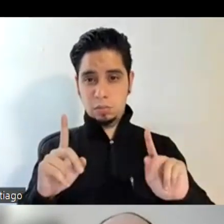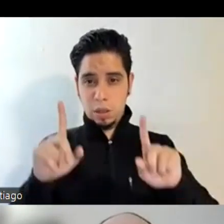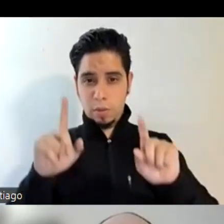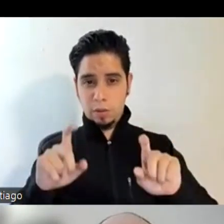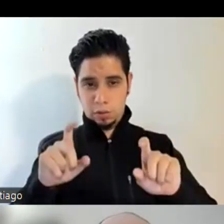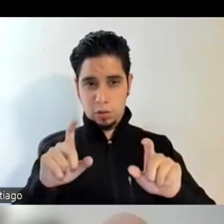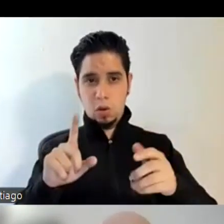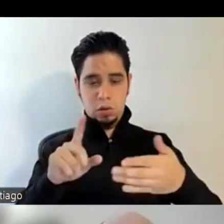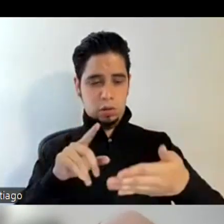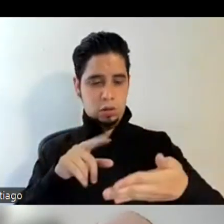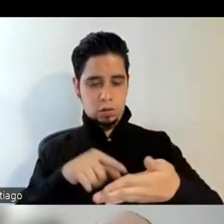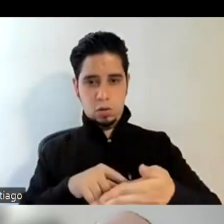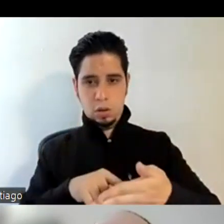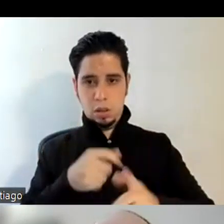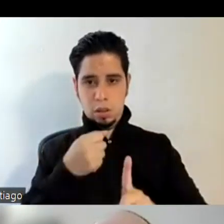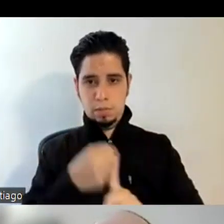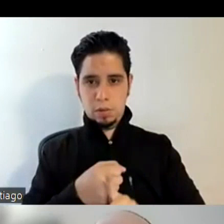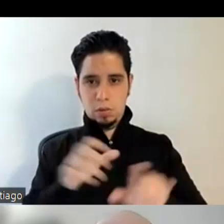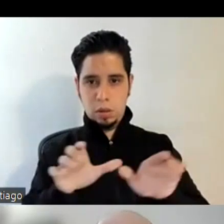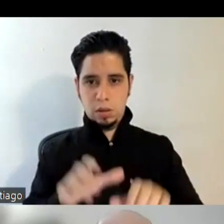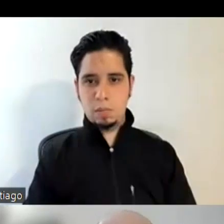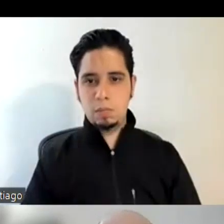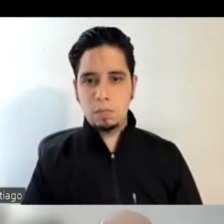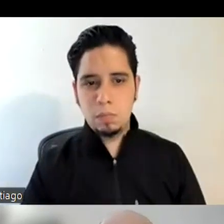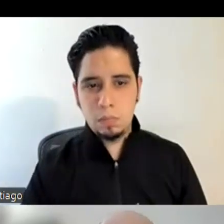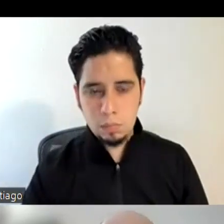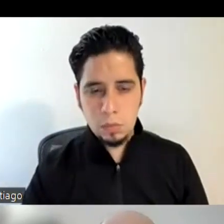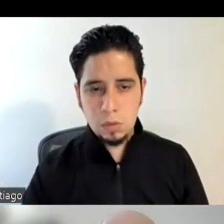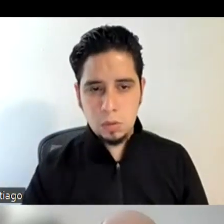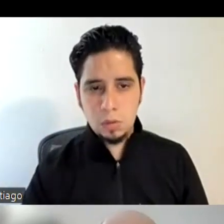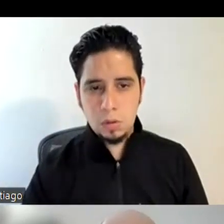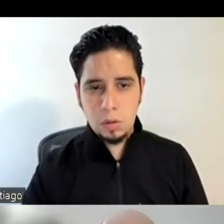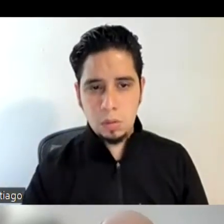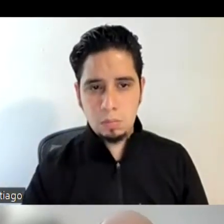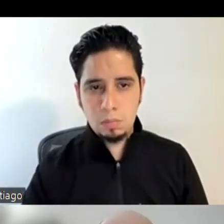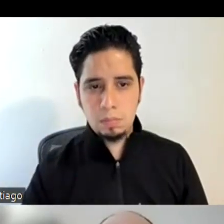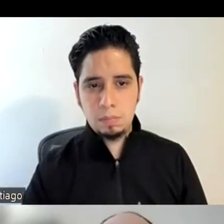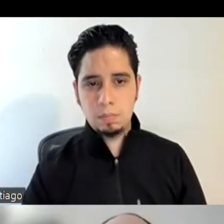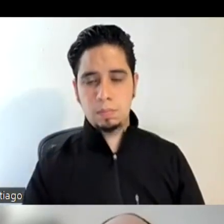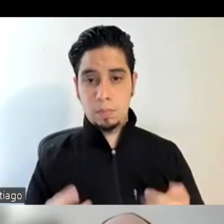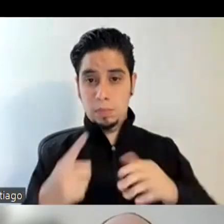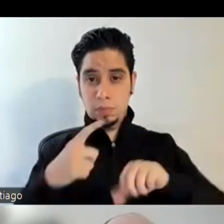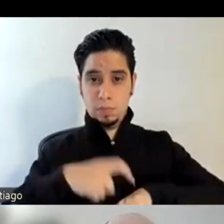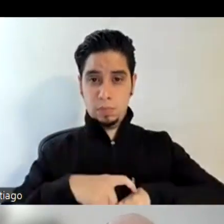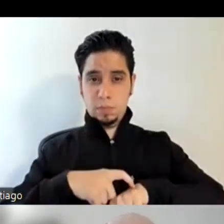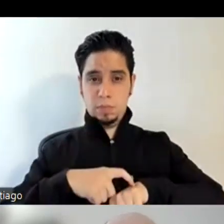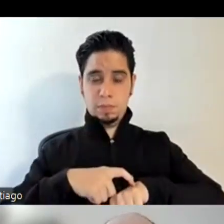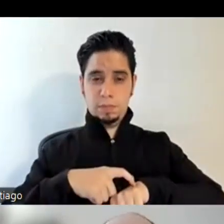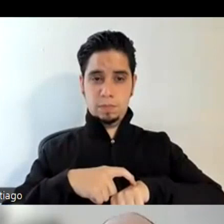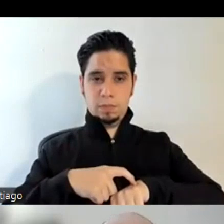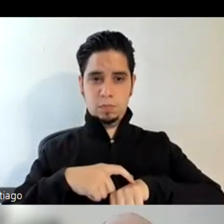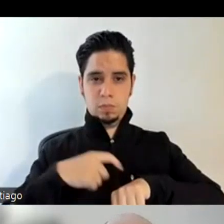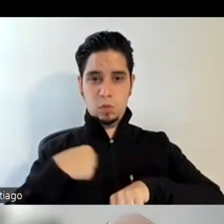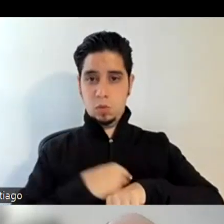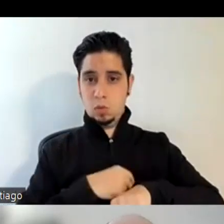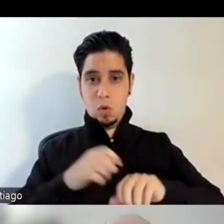Podríamos palpar el impacto que hace. Sí. Muchas veces nuestra reacción, nuestra avalúo,